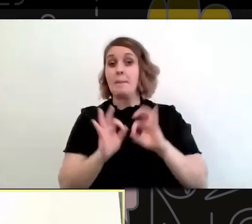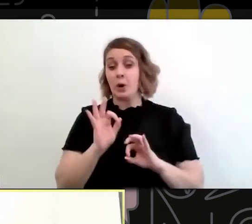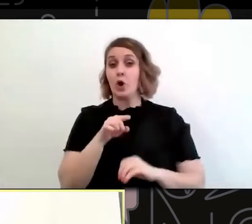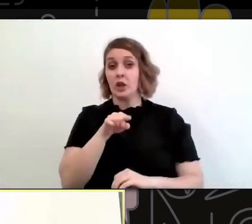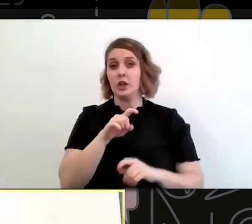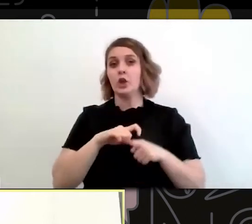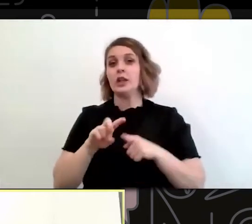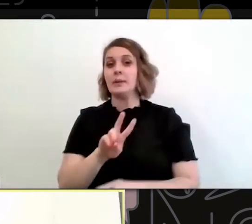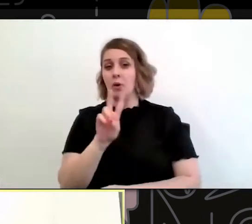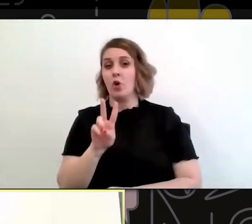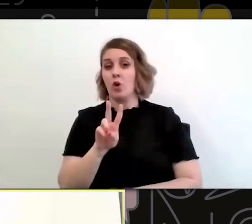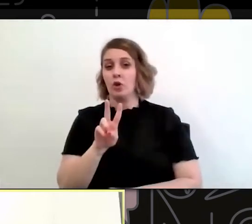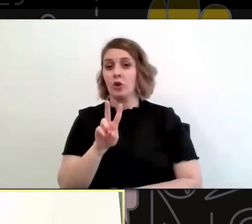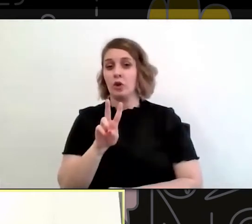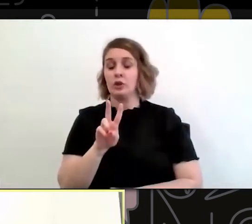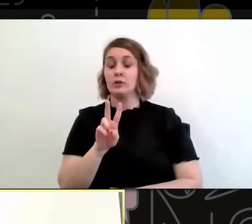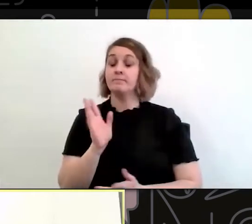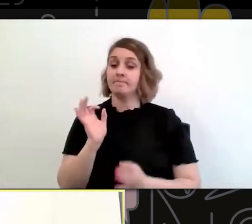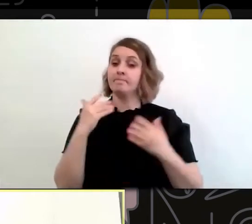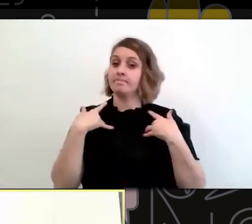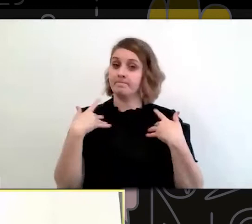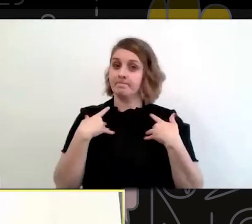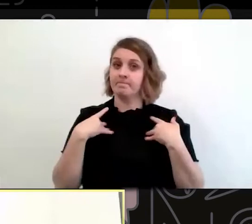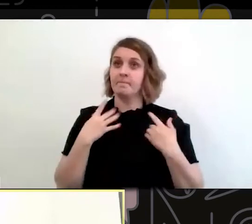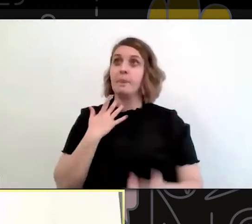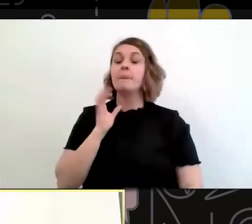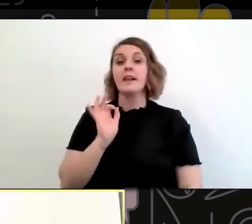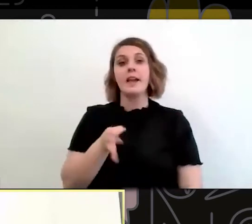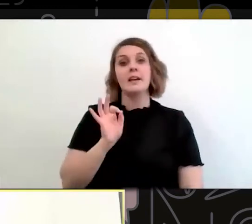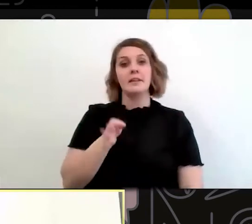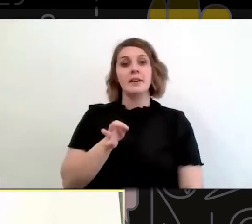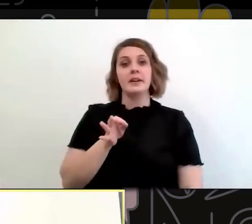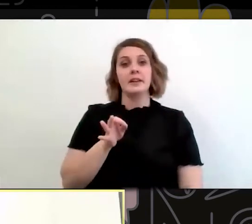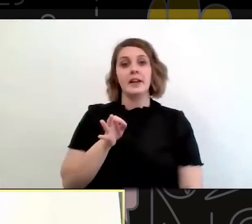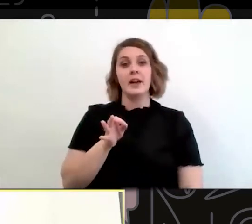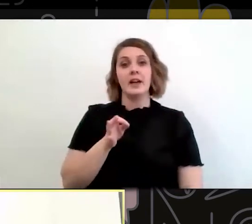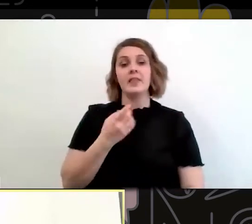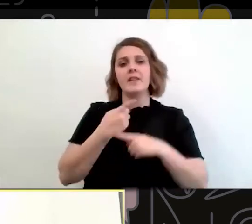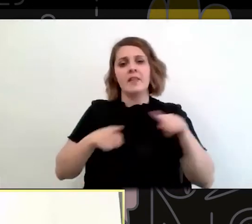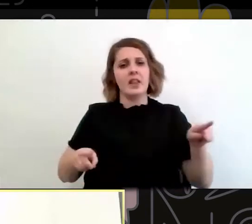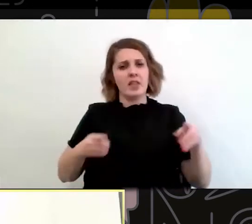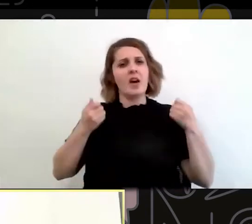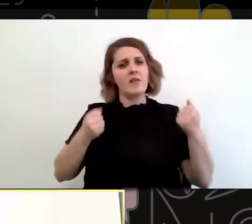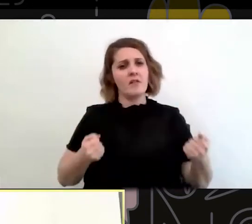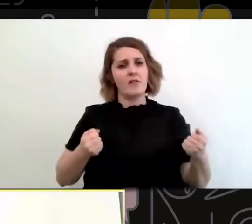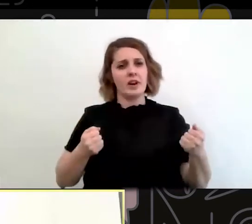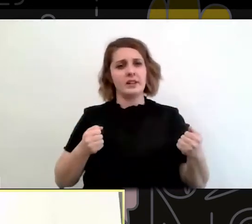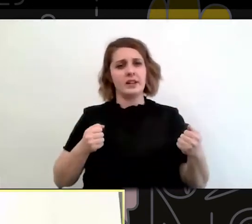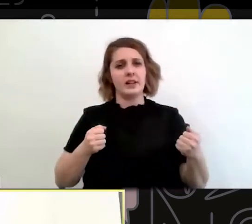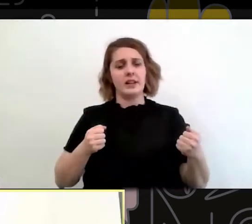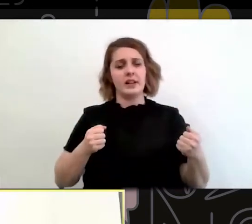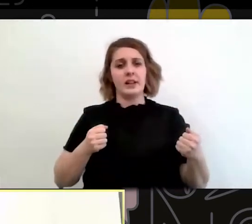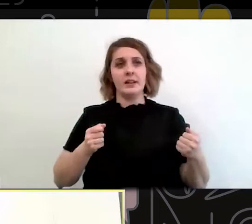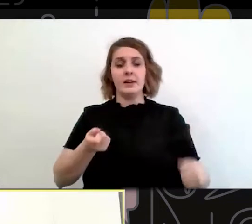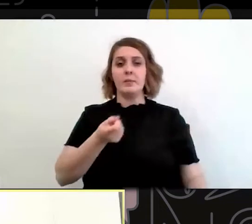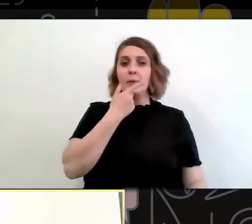tipo 2. Y sí, efectivamente, hay una diferencia abismal en cuanto al